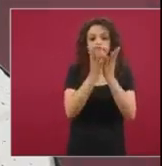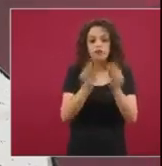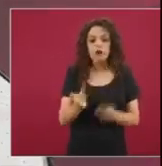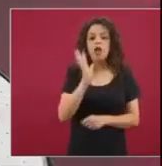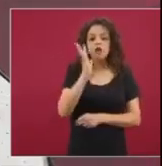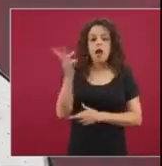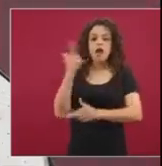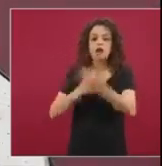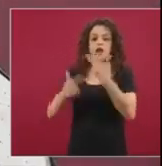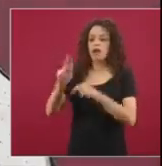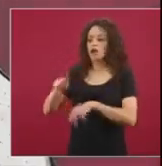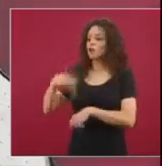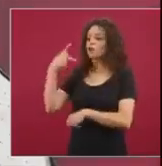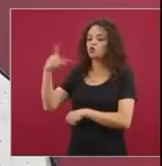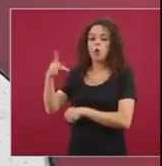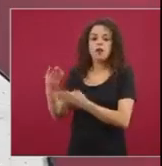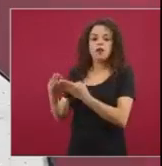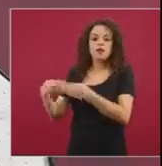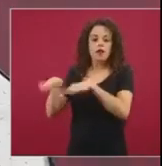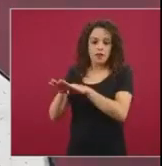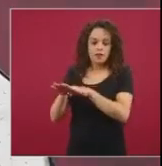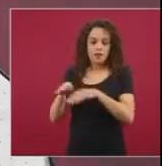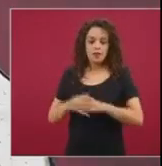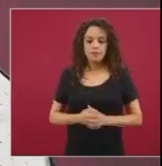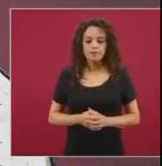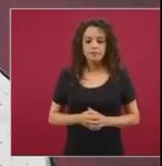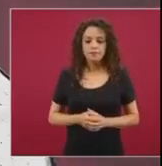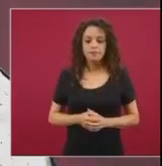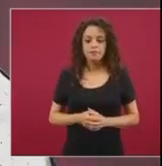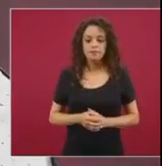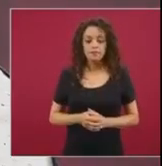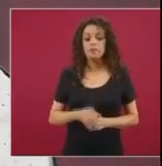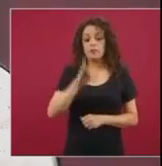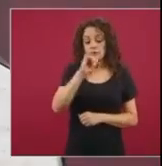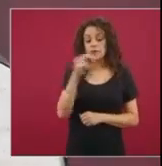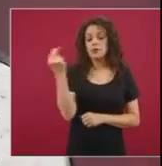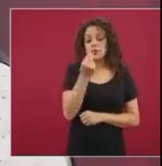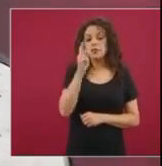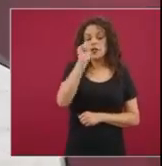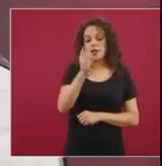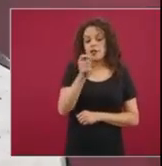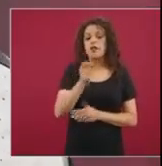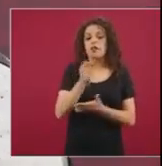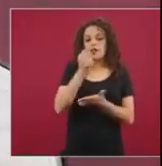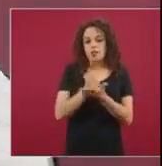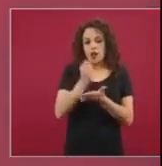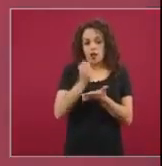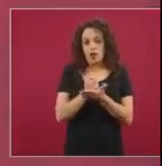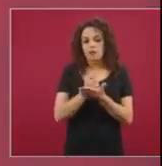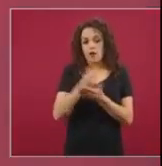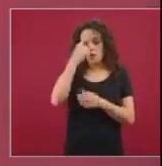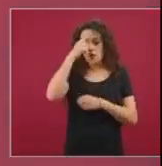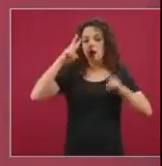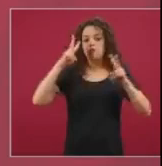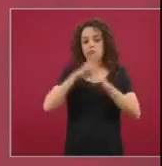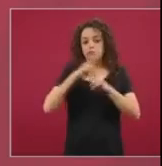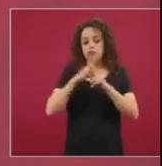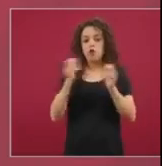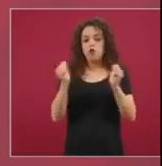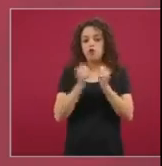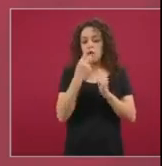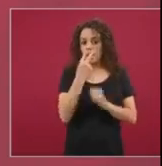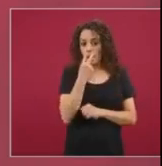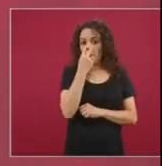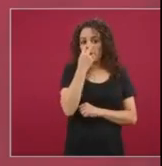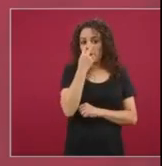casa, probablemente con una necesidad de terapia de oxígeno con puntas nasales, a lo mejor solamente para